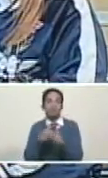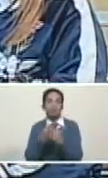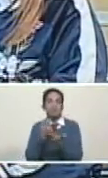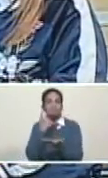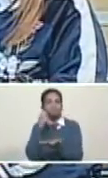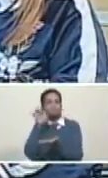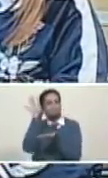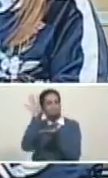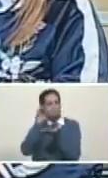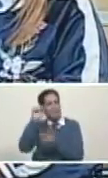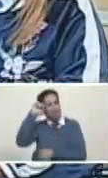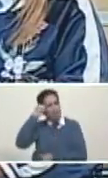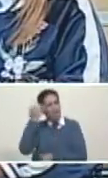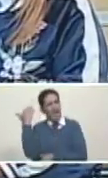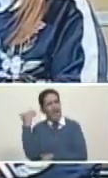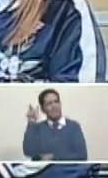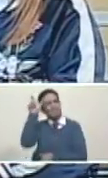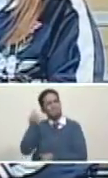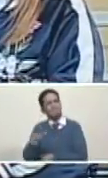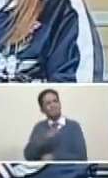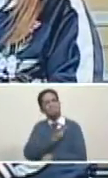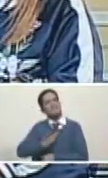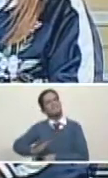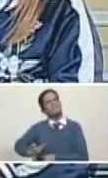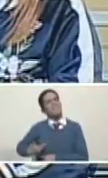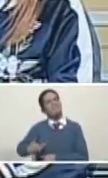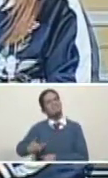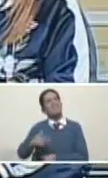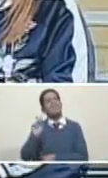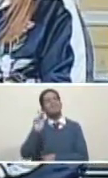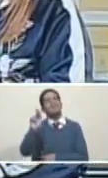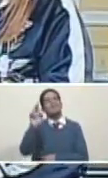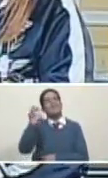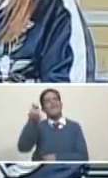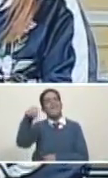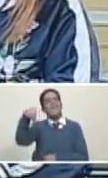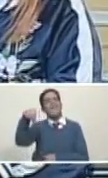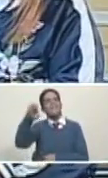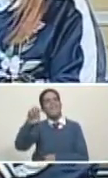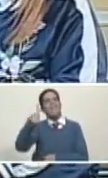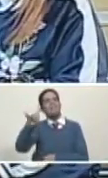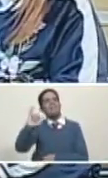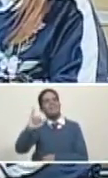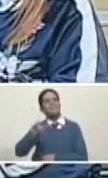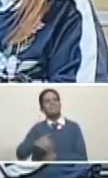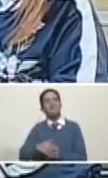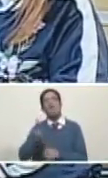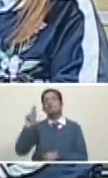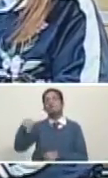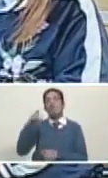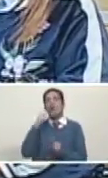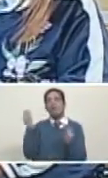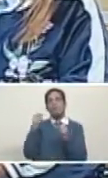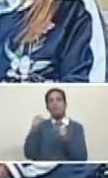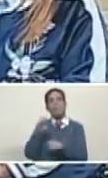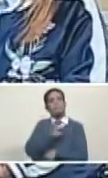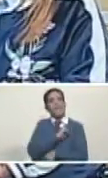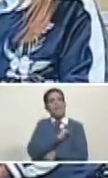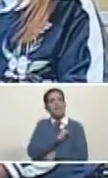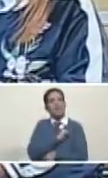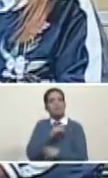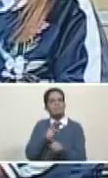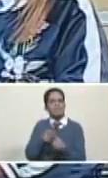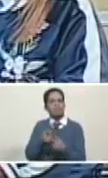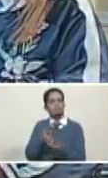F. Kennedy cuando dijo, comillas, nunca negociemos por miedo, pero nunca tengamos miedo de